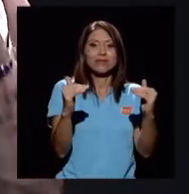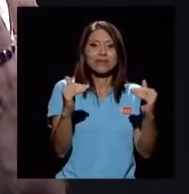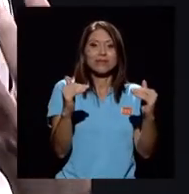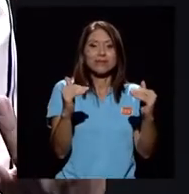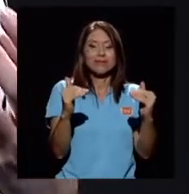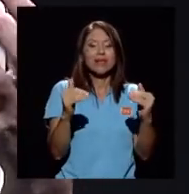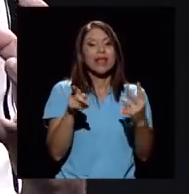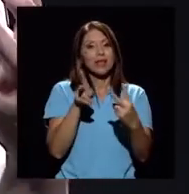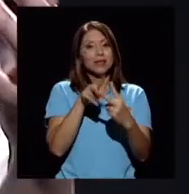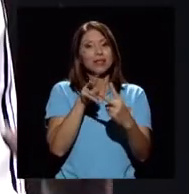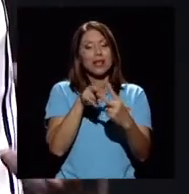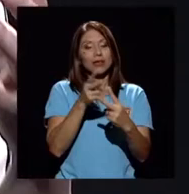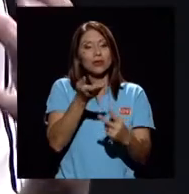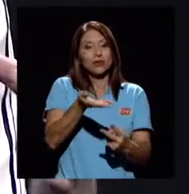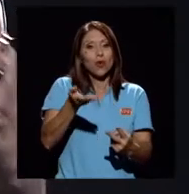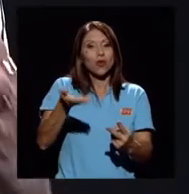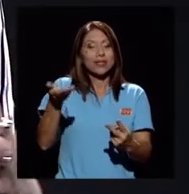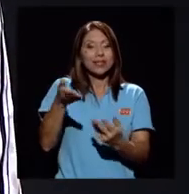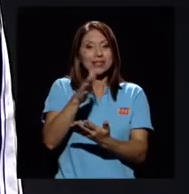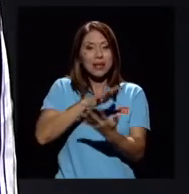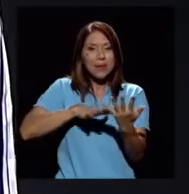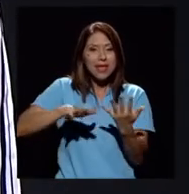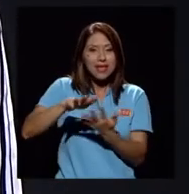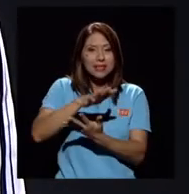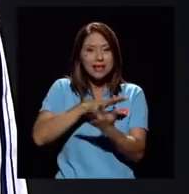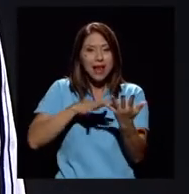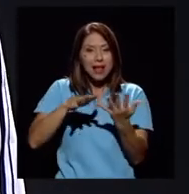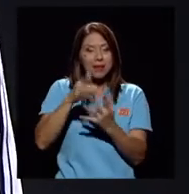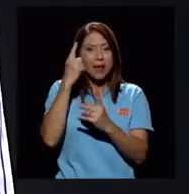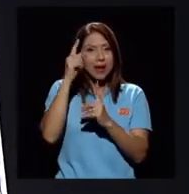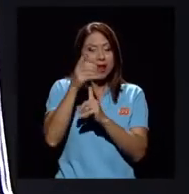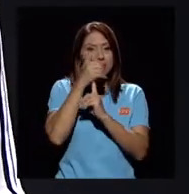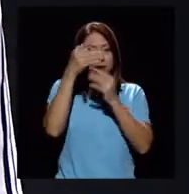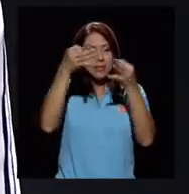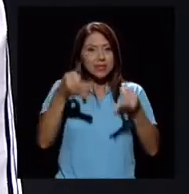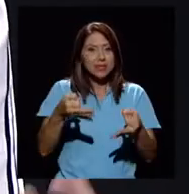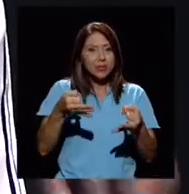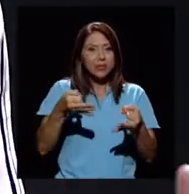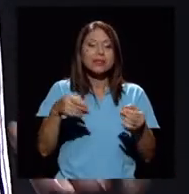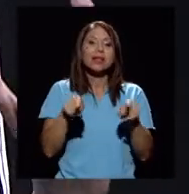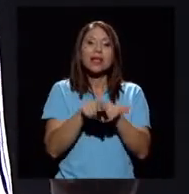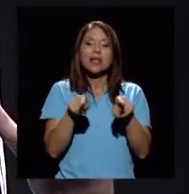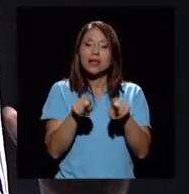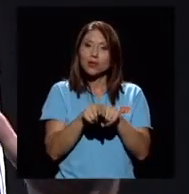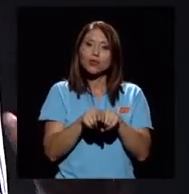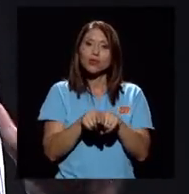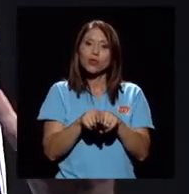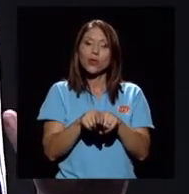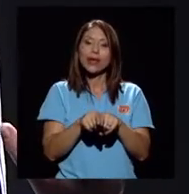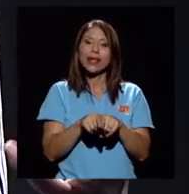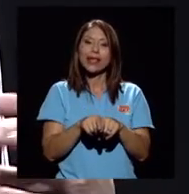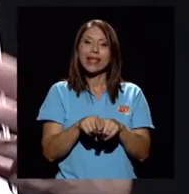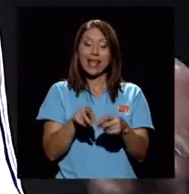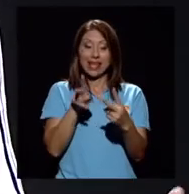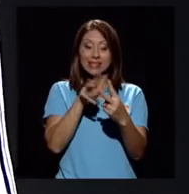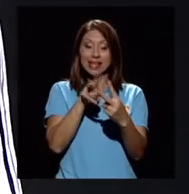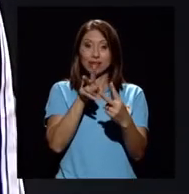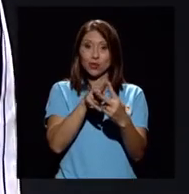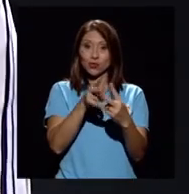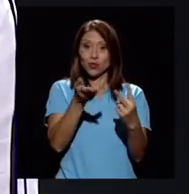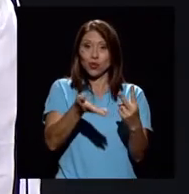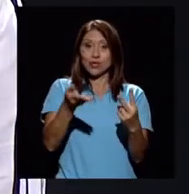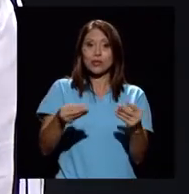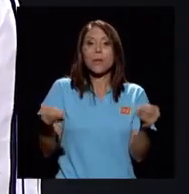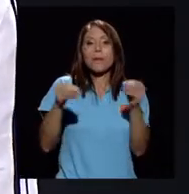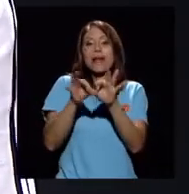cosas se mezclan en las decisiones que toman, e incluso que esas dos factores son más importantes